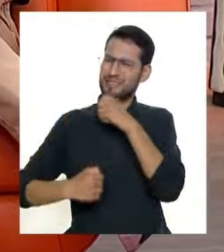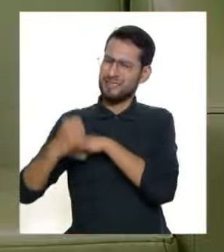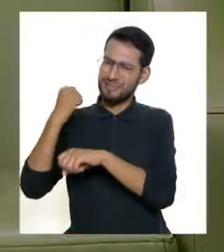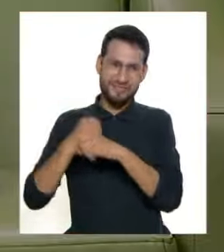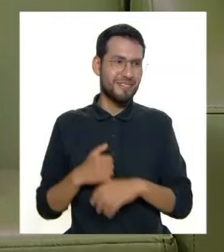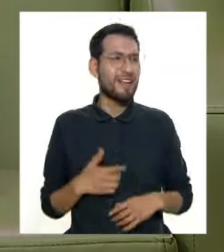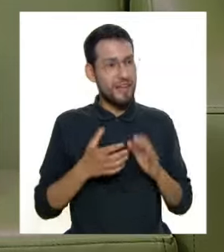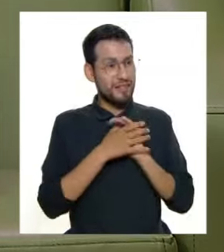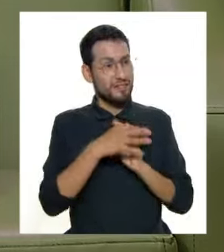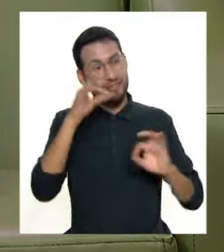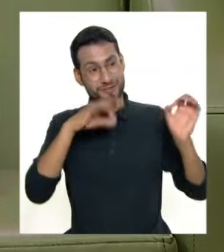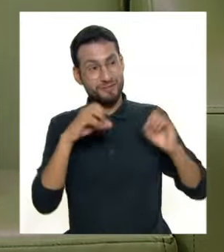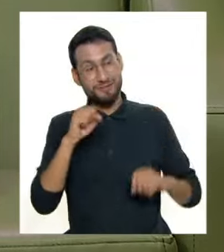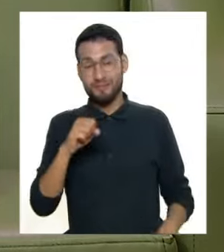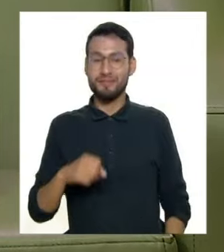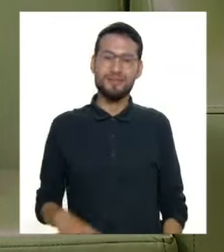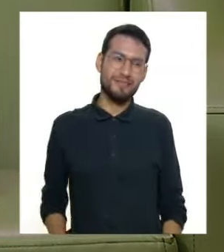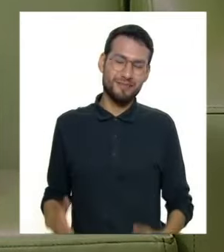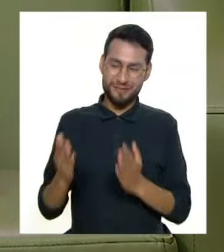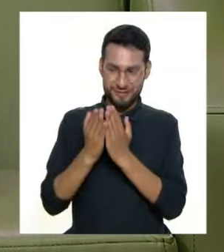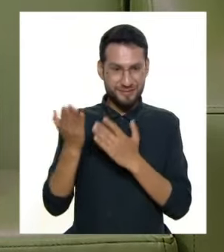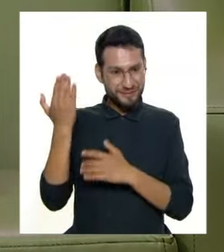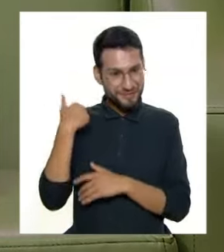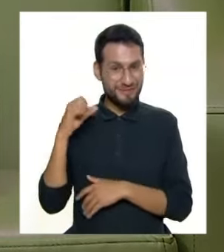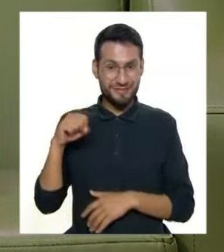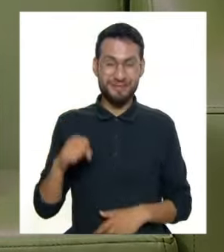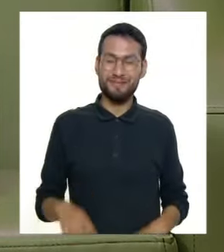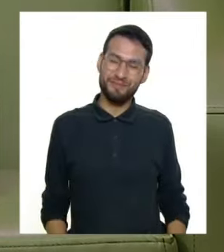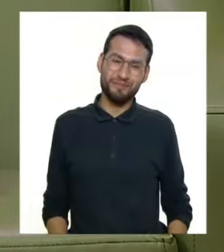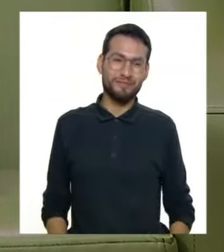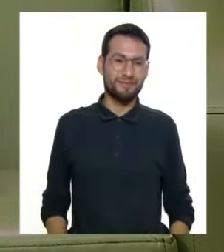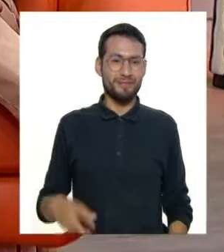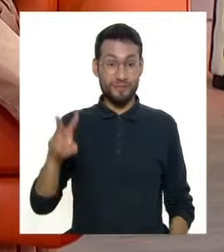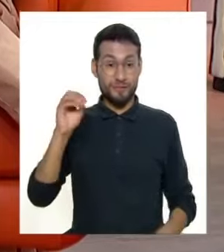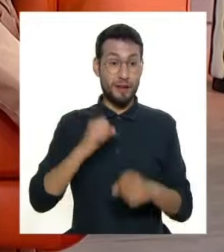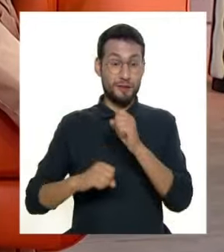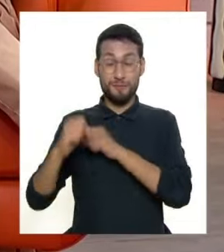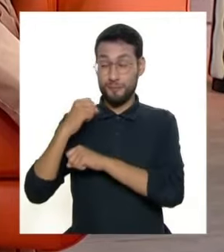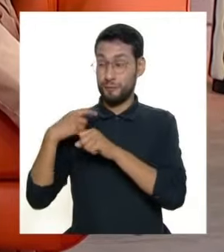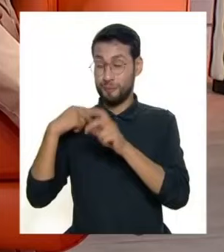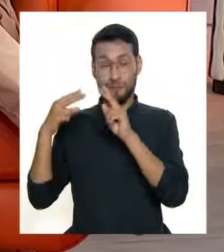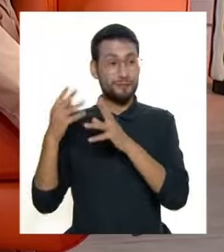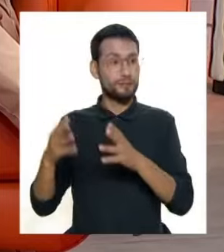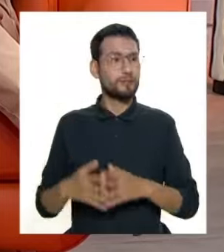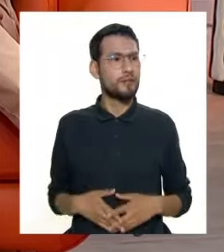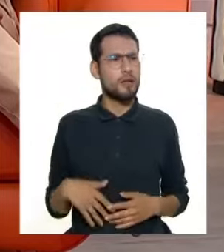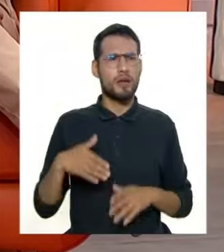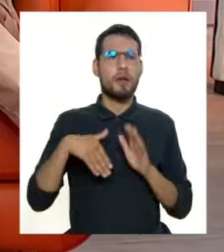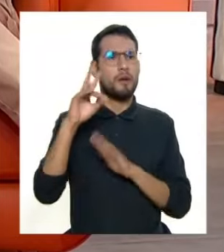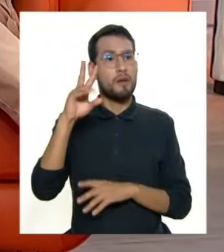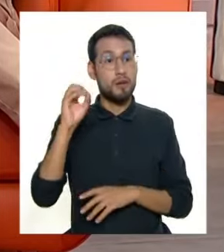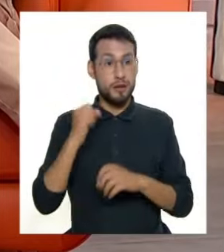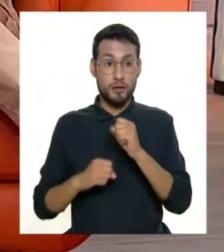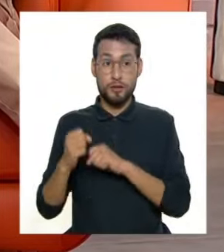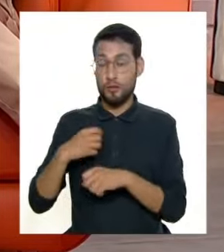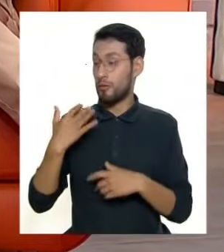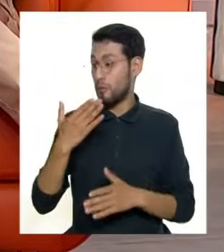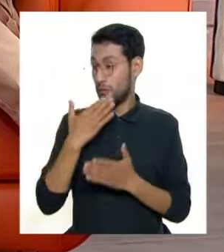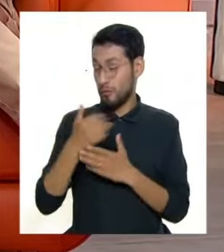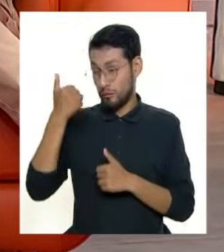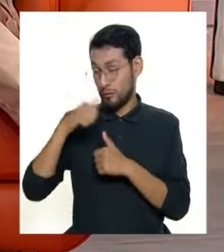del teatro, Uchi, de 20 años. Sí, sí, de escuela. Más de 20 años conociéndonos con Tommy. ¿Cuánto? Más de 20. Qué buena memoria